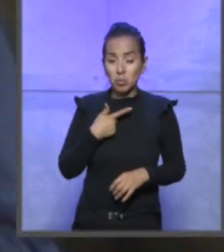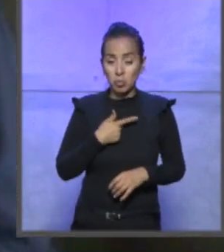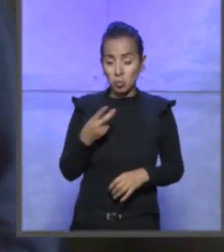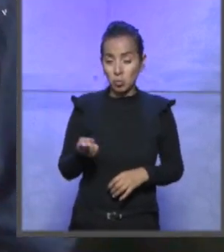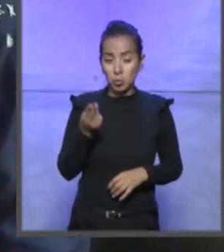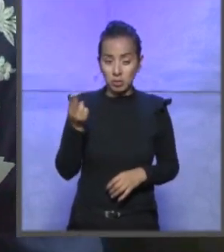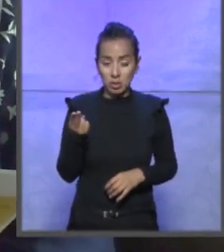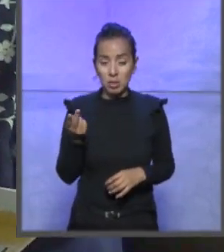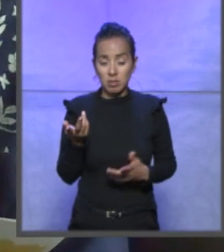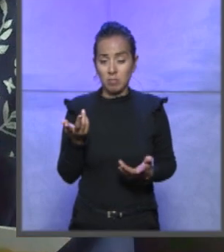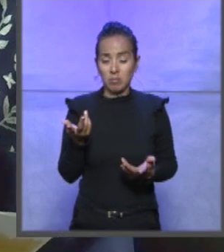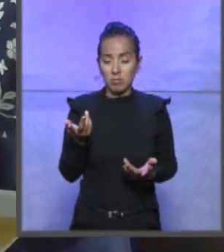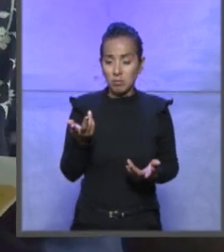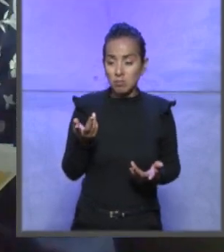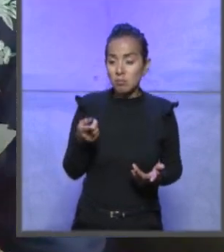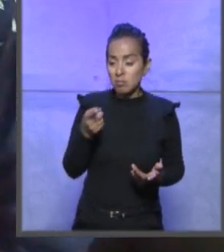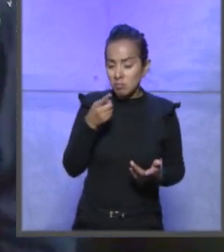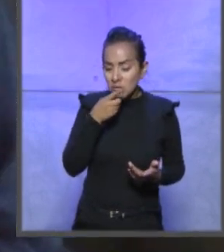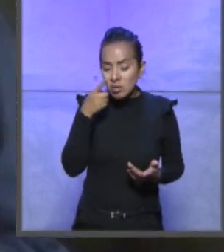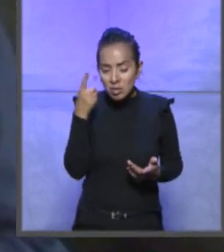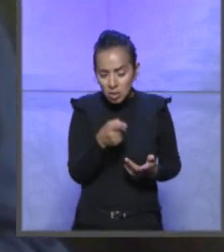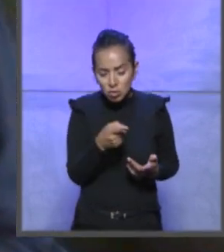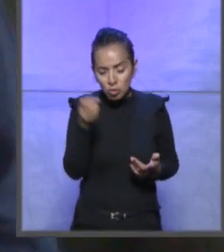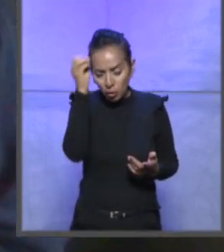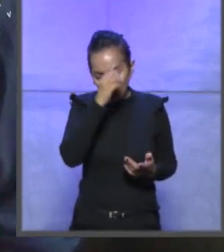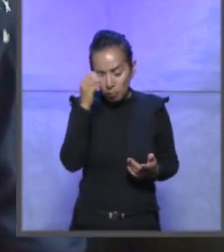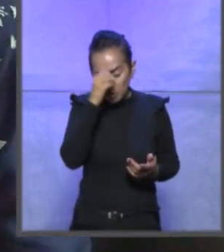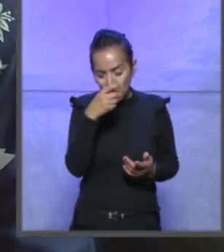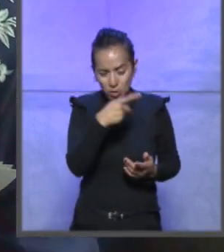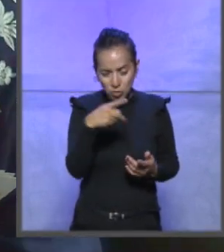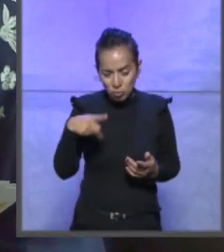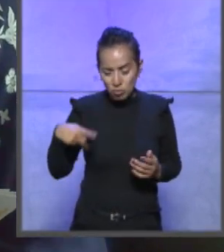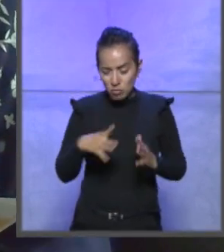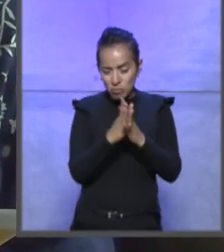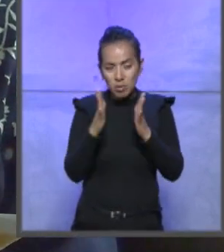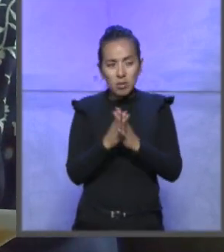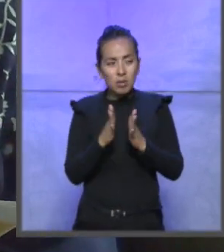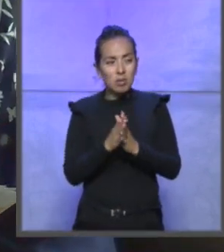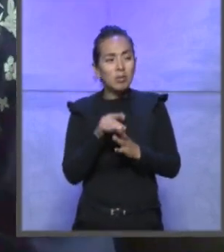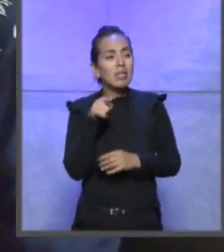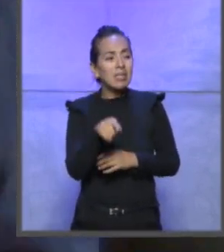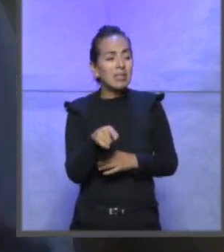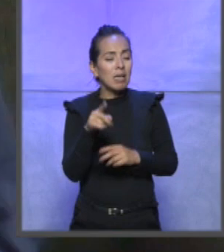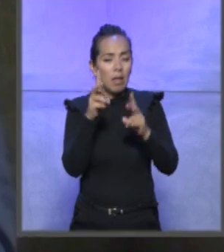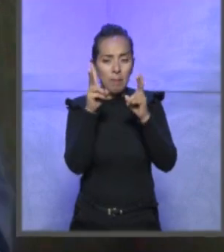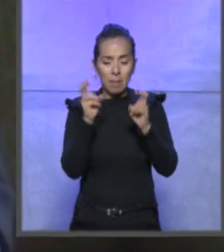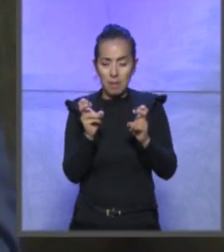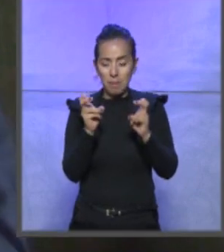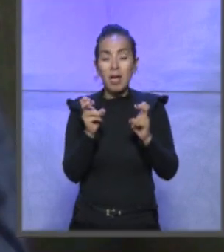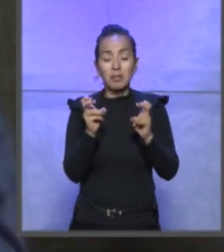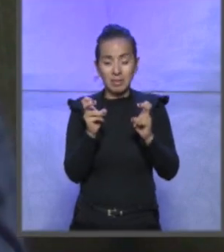que ustedes hayan también mencionado y destacado en la mayoría de sus participaciones el tema de